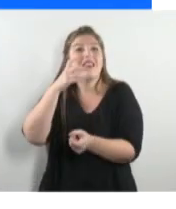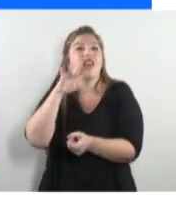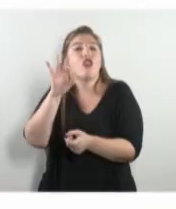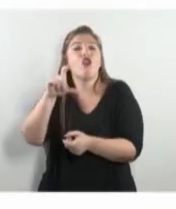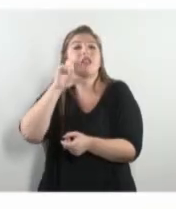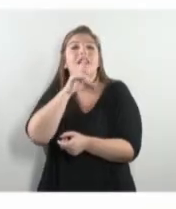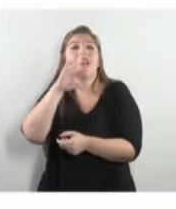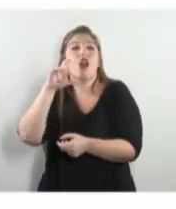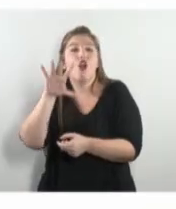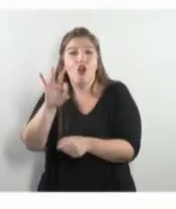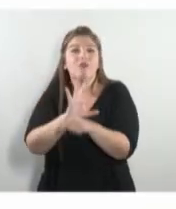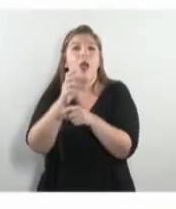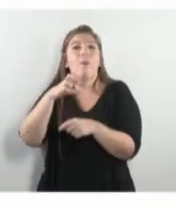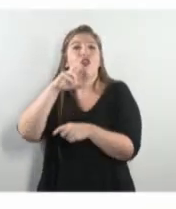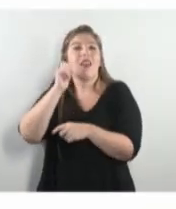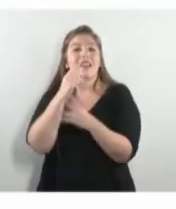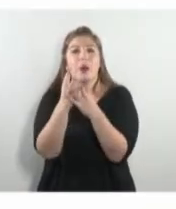las proteínas.